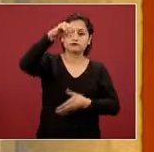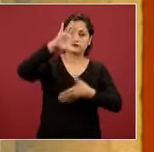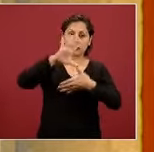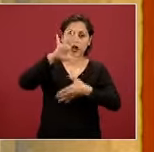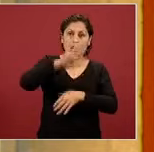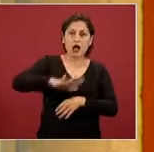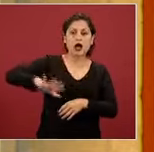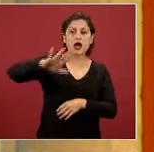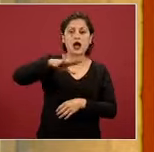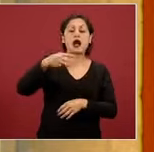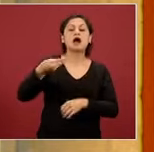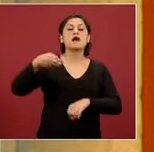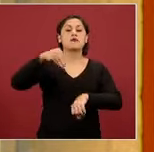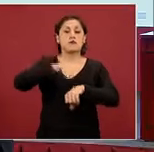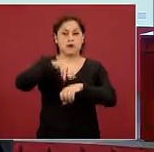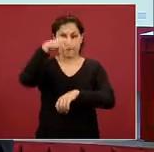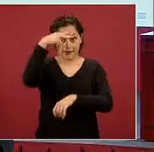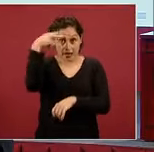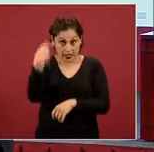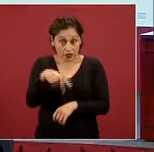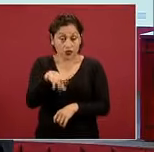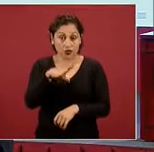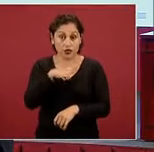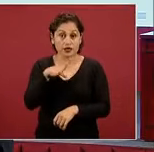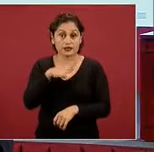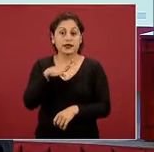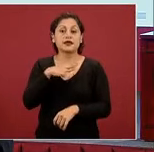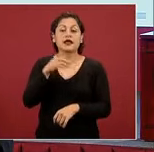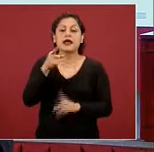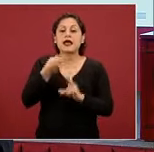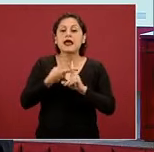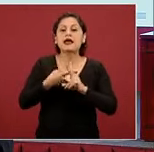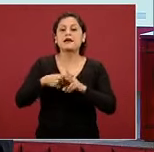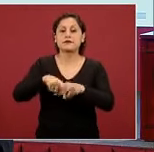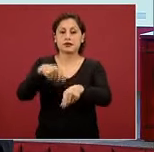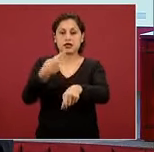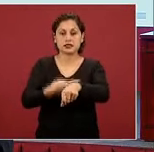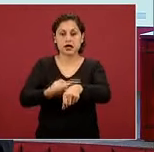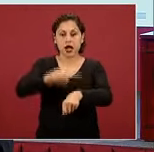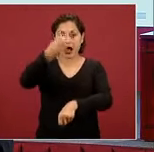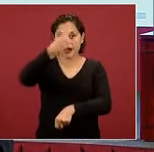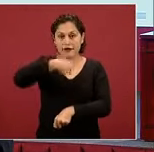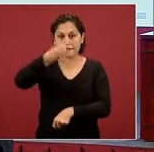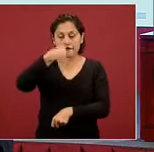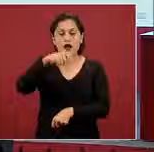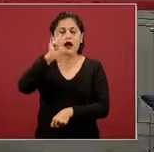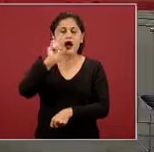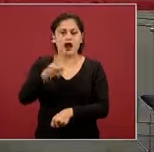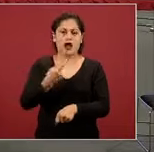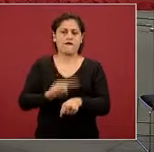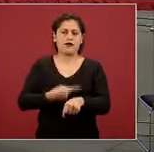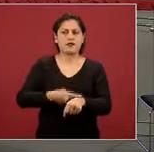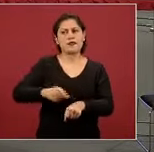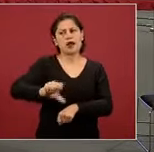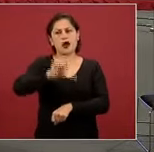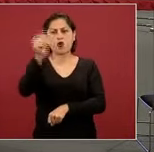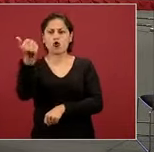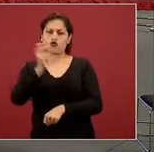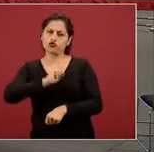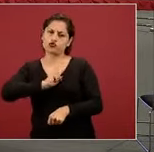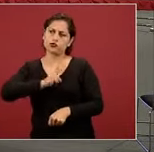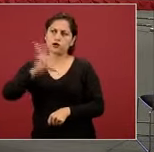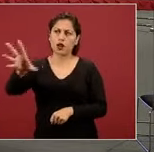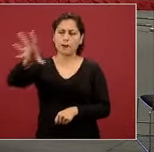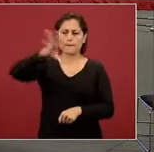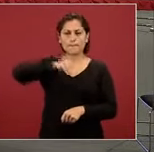empiece la temporada de influenza. Influenza es una enfermedad respiratoria, infecciosa, causada por otros virus de